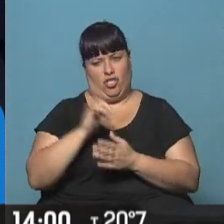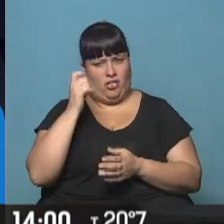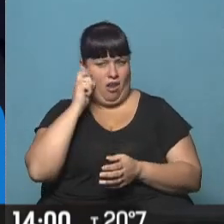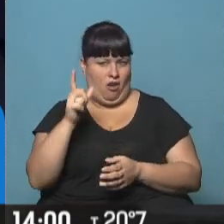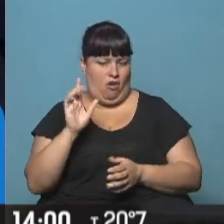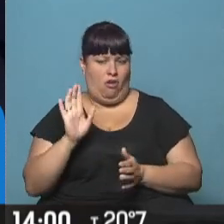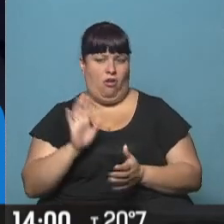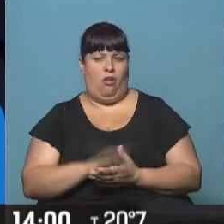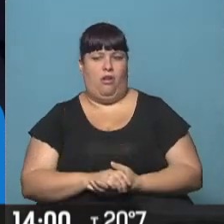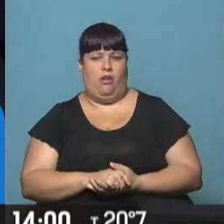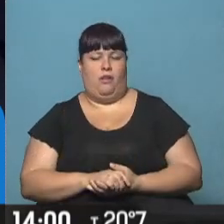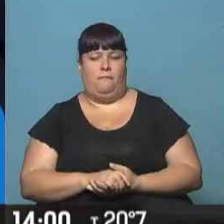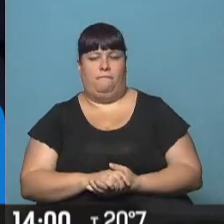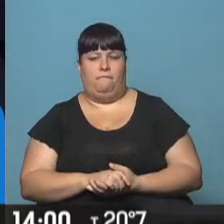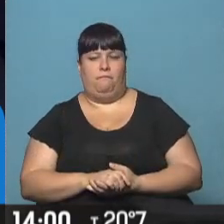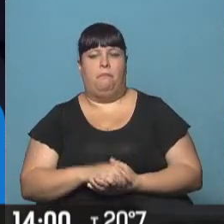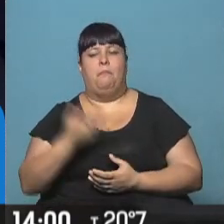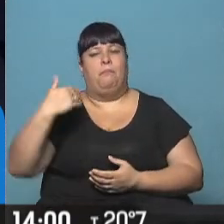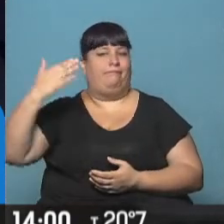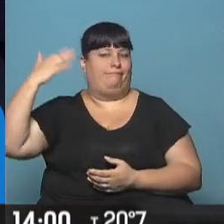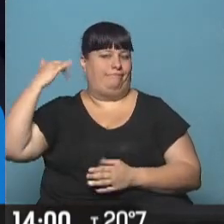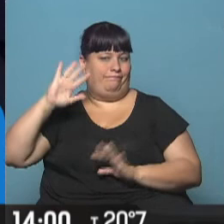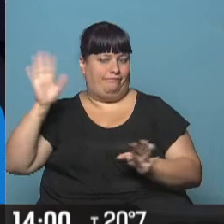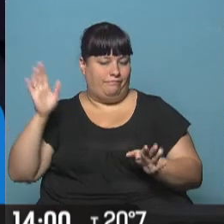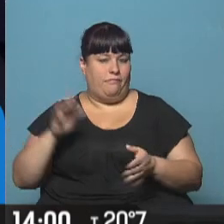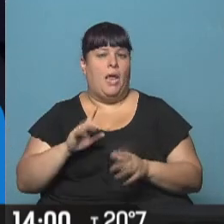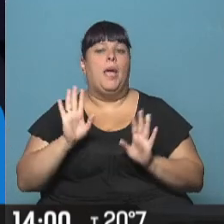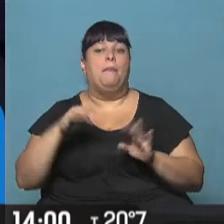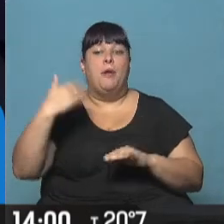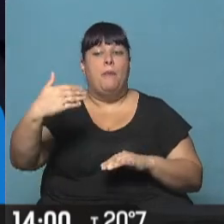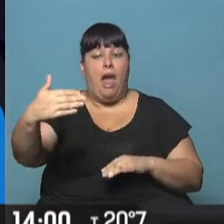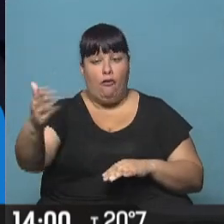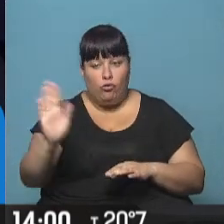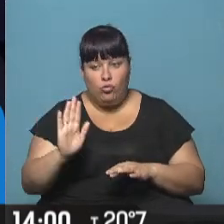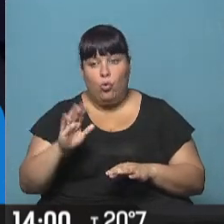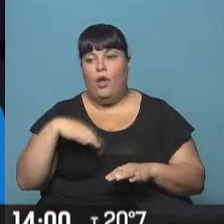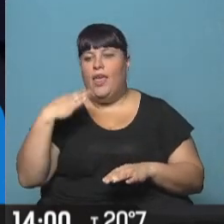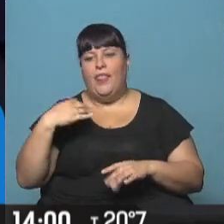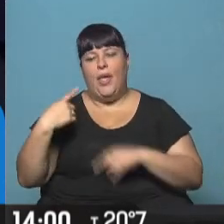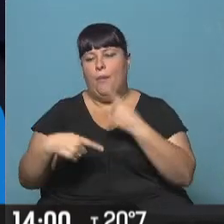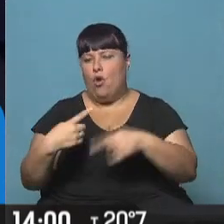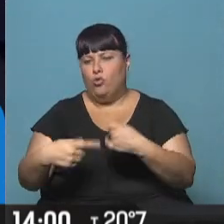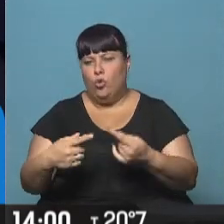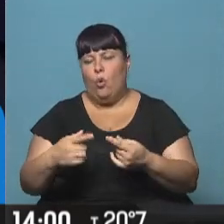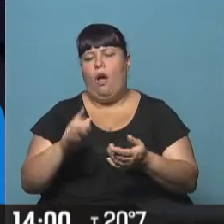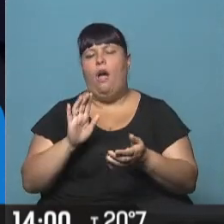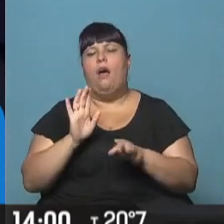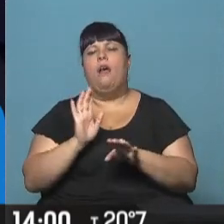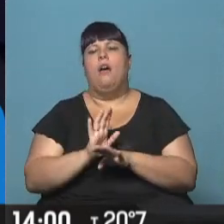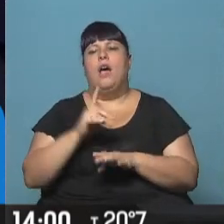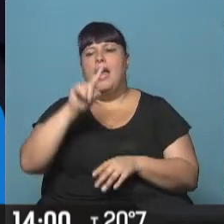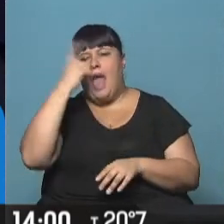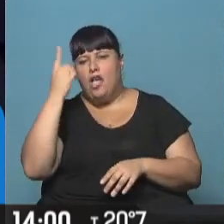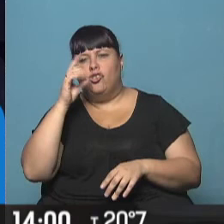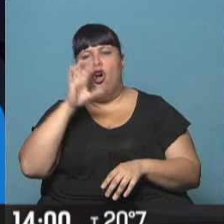adquiridos para el pasado, pero para adelante tenemos que avanzar en Nación